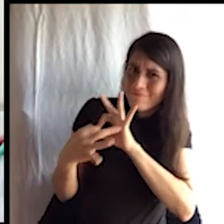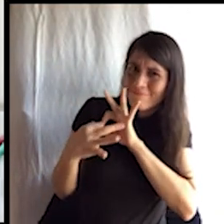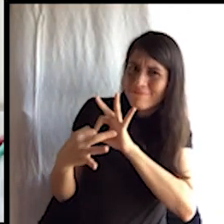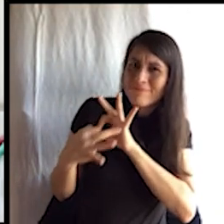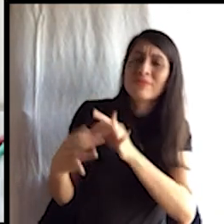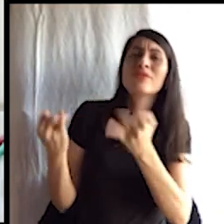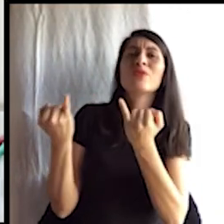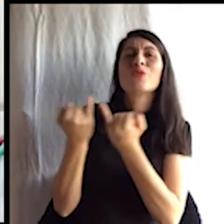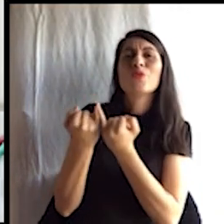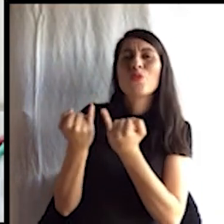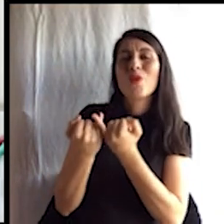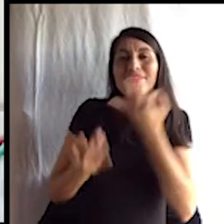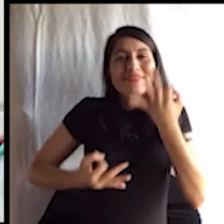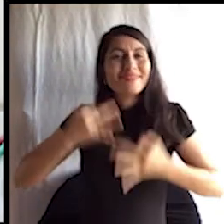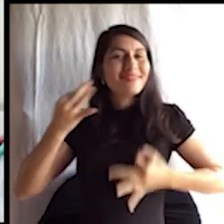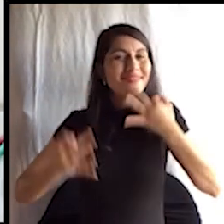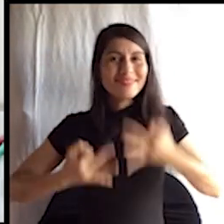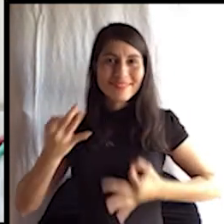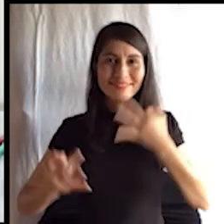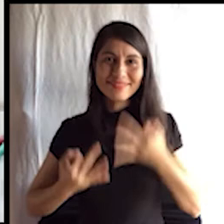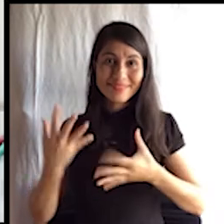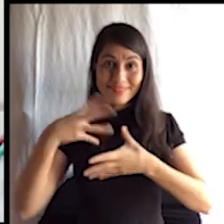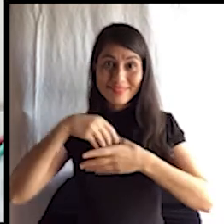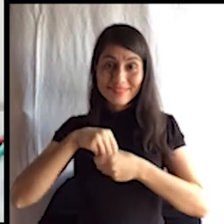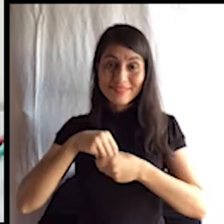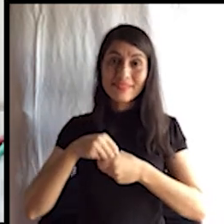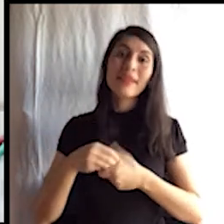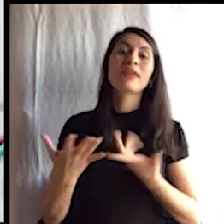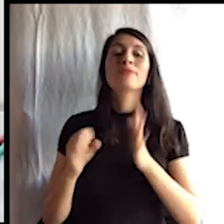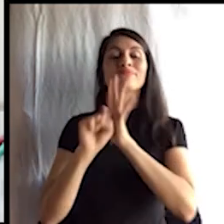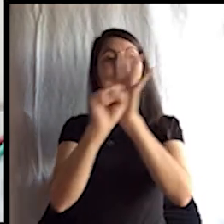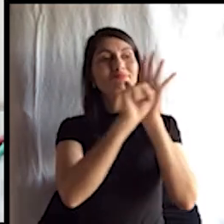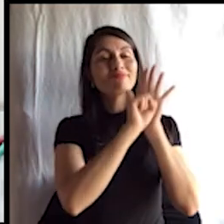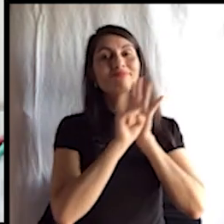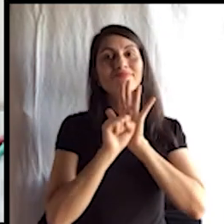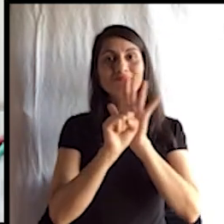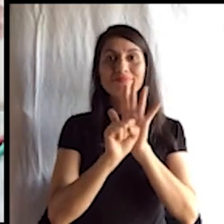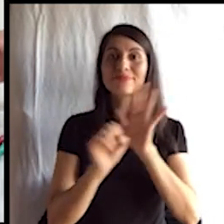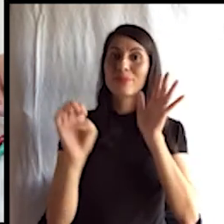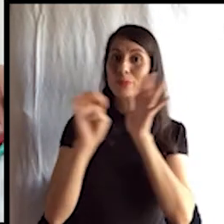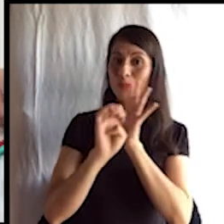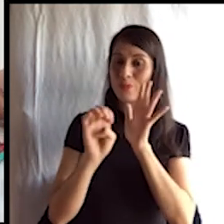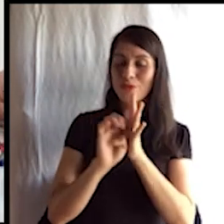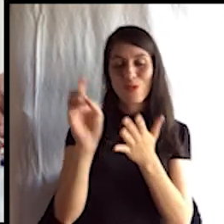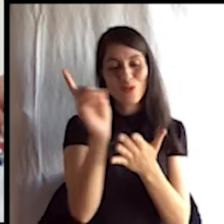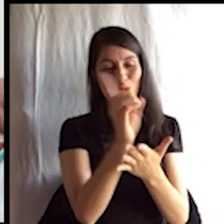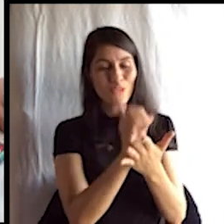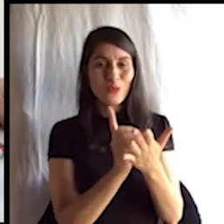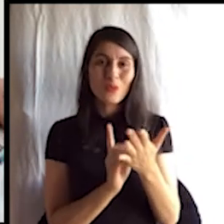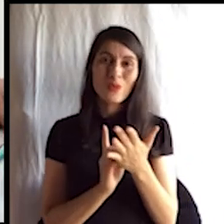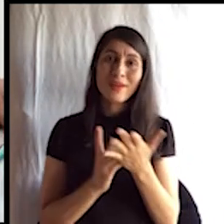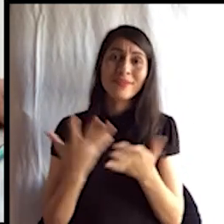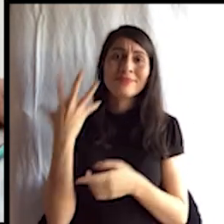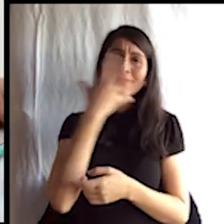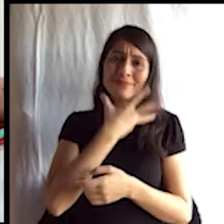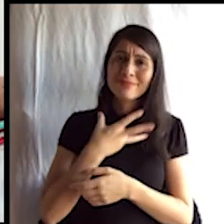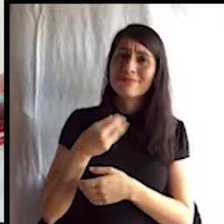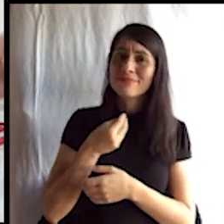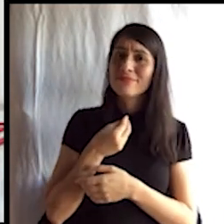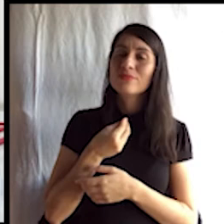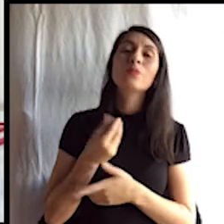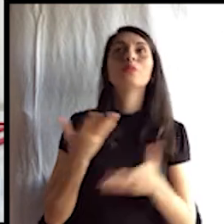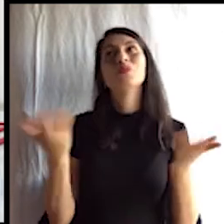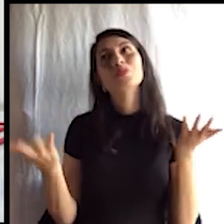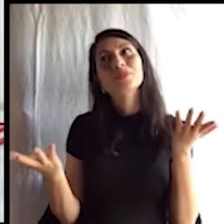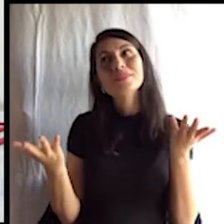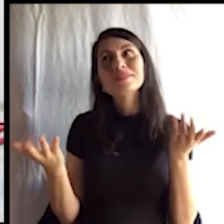permite mantenernos lo más felices posibles. Un símbolo que represente, podemos dibujar algo que nos guste, un